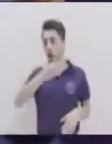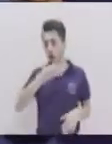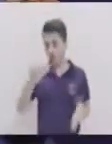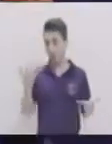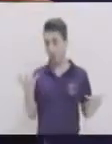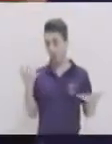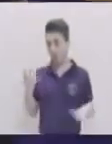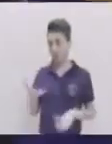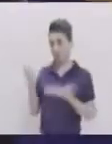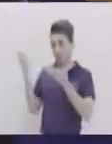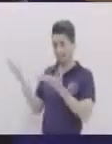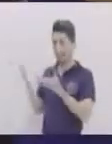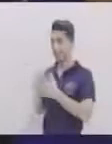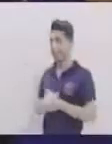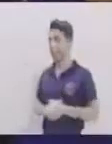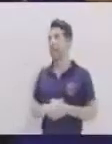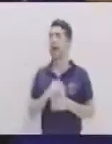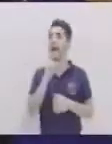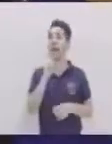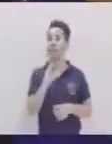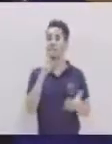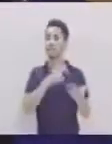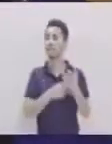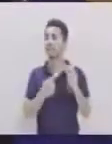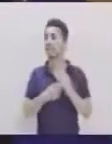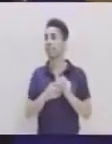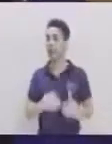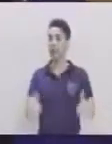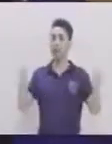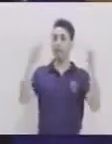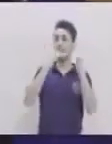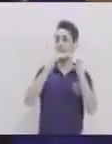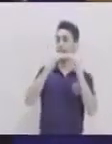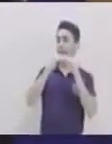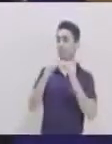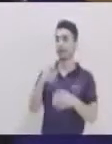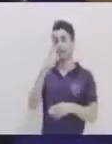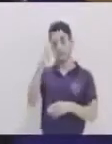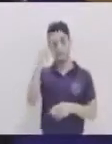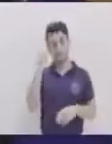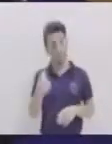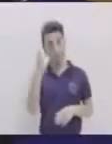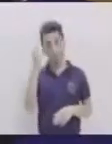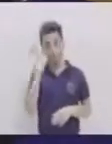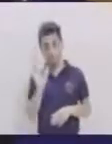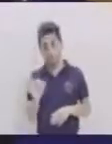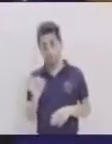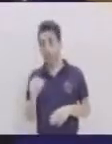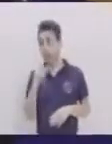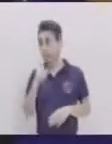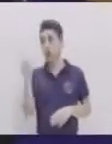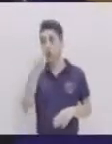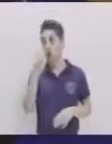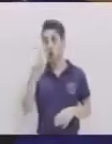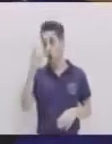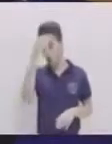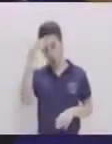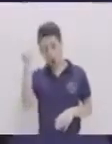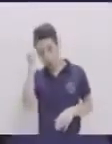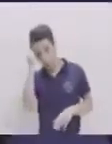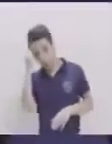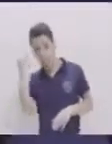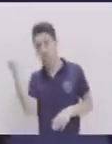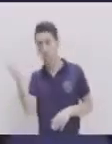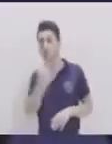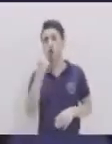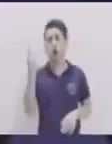atol, ¿verdad? Eso es el valor de la equidad. Espero que lo hayan entendido y no se les